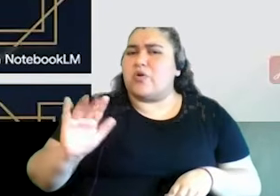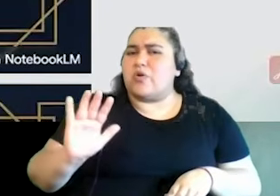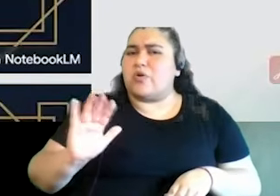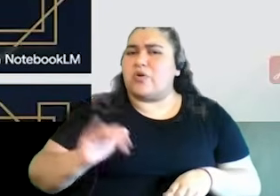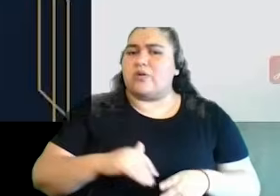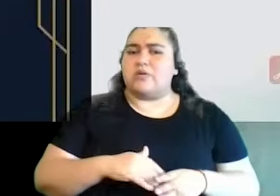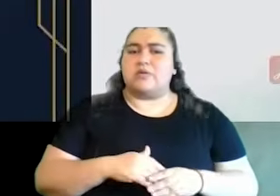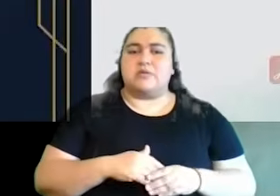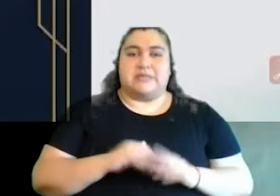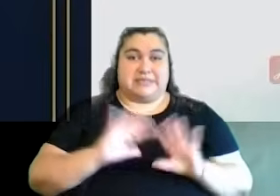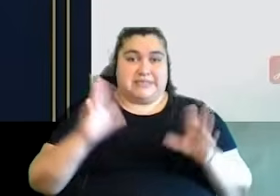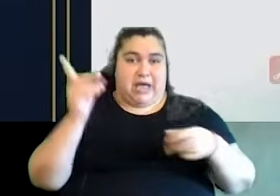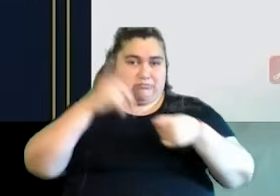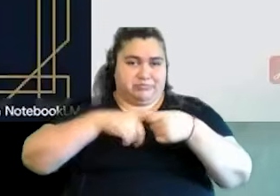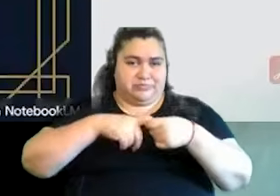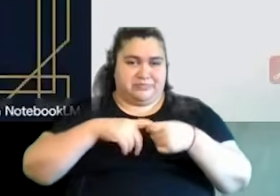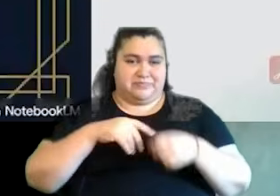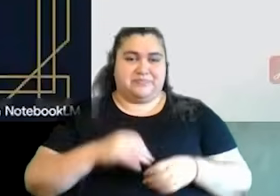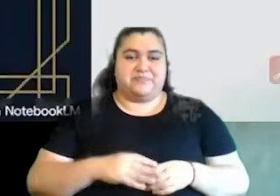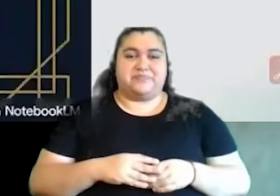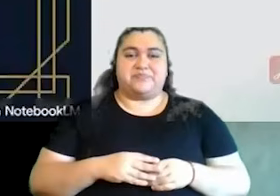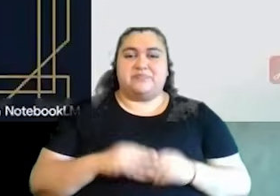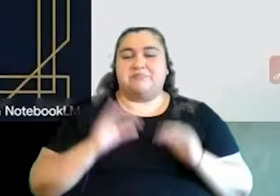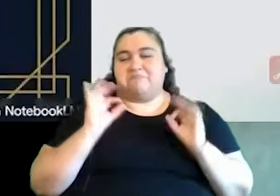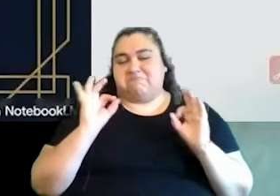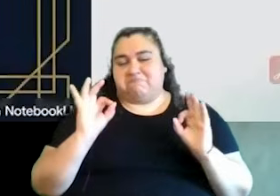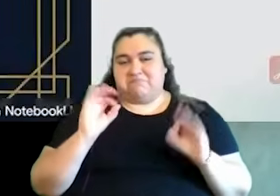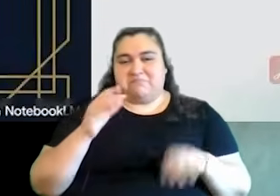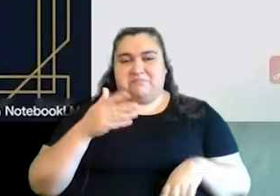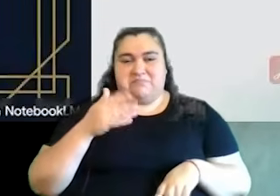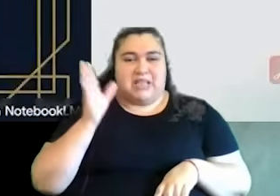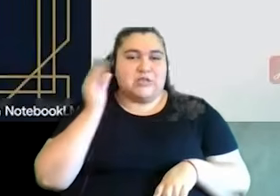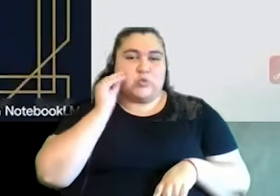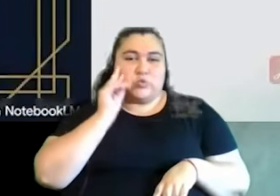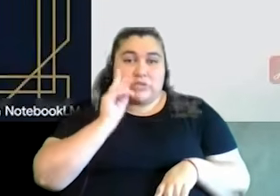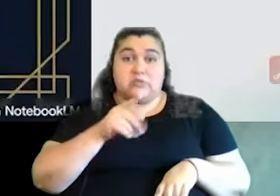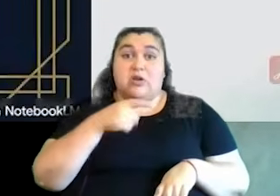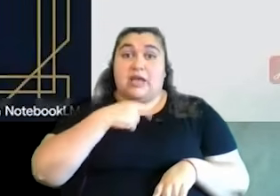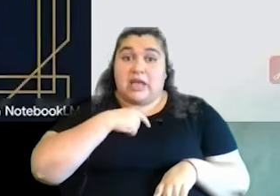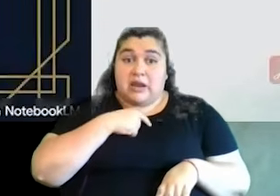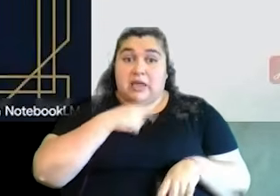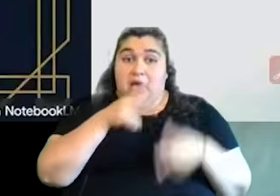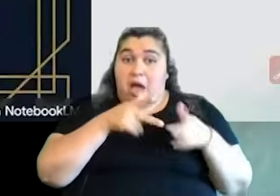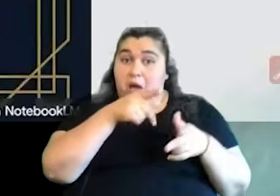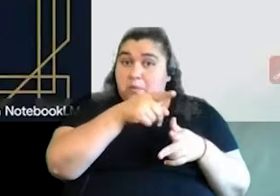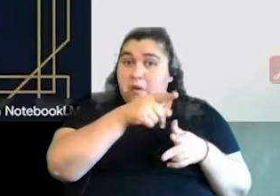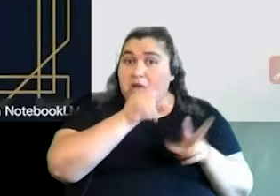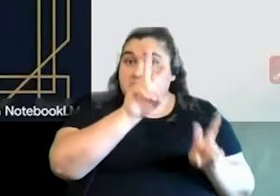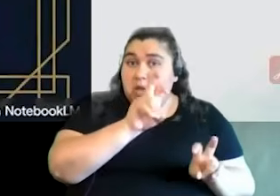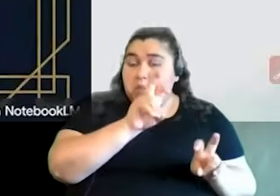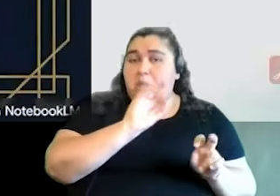Sí, te estoy escuchando. Buenísimo. Bueno, ¿querés que avance con esto o querés que